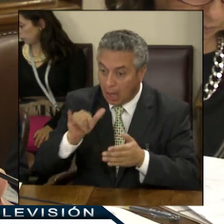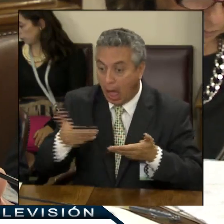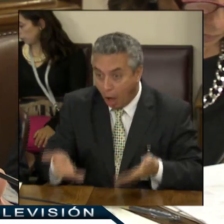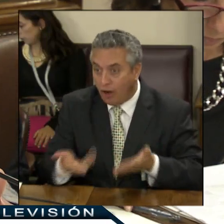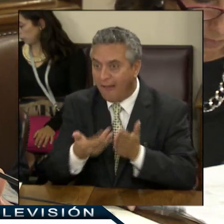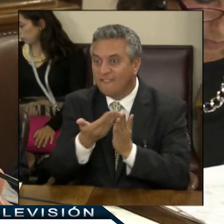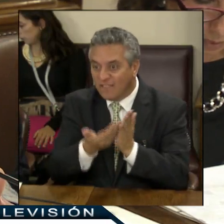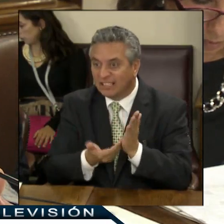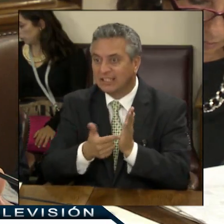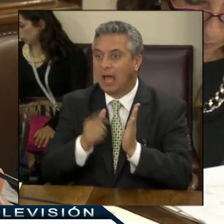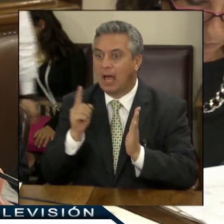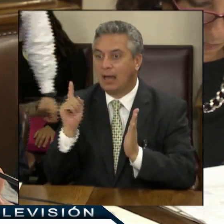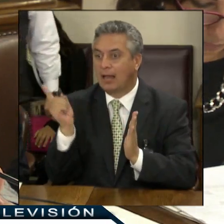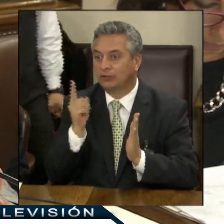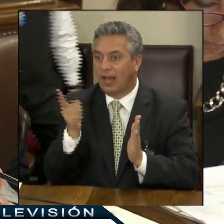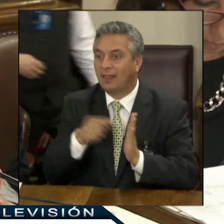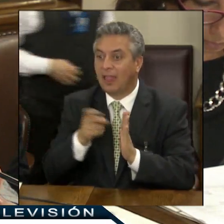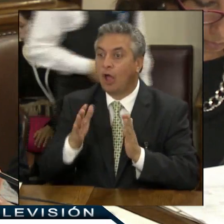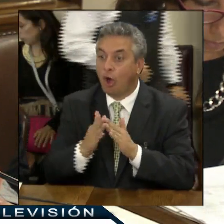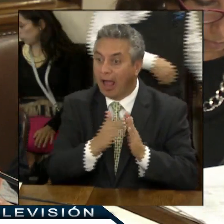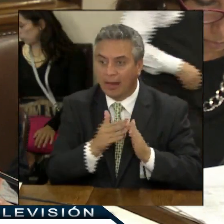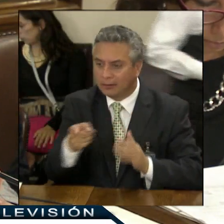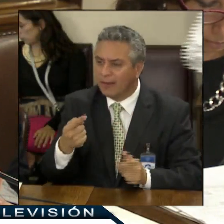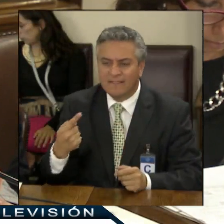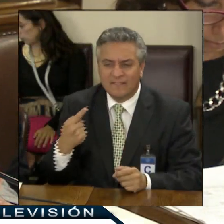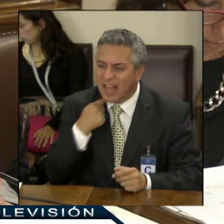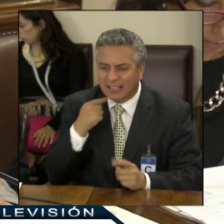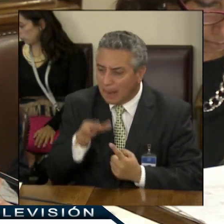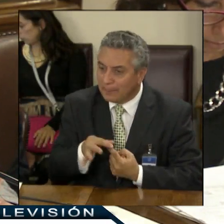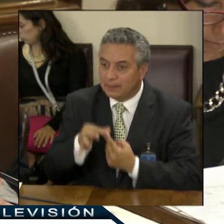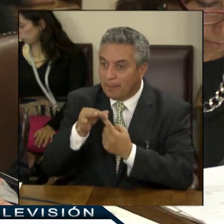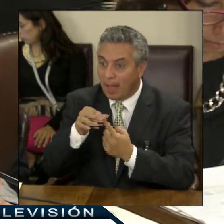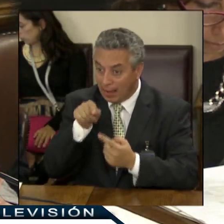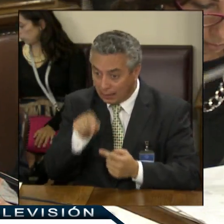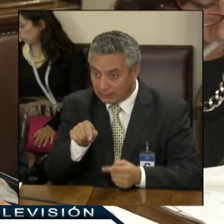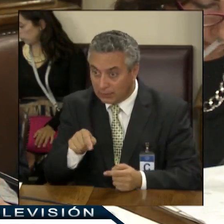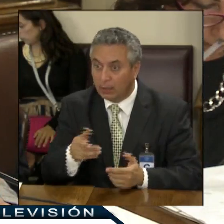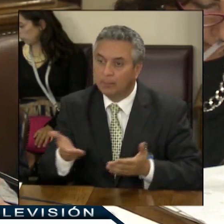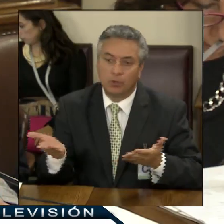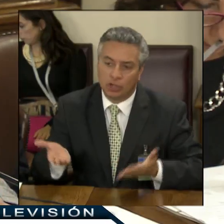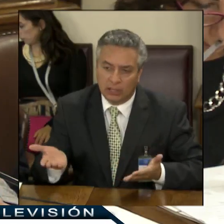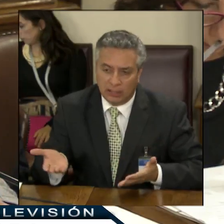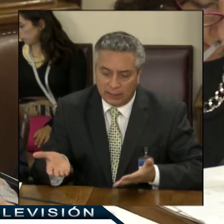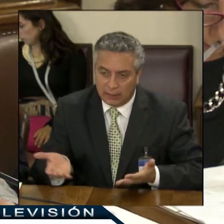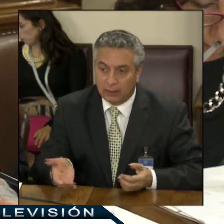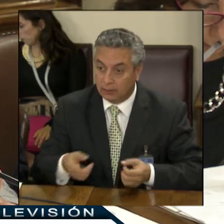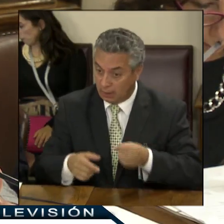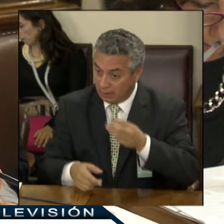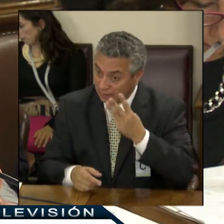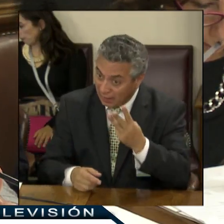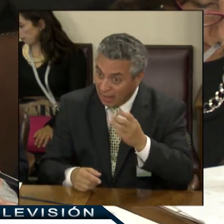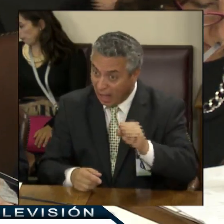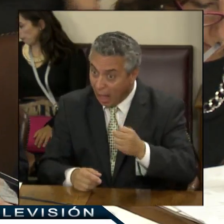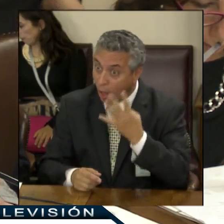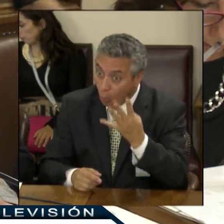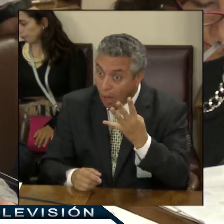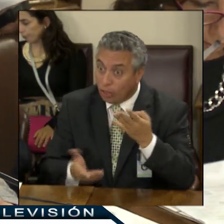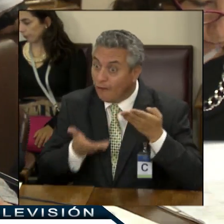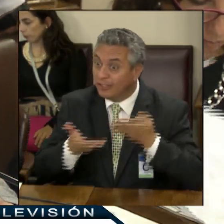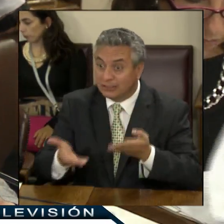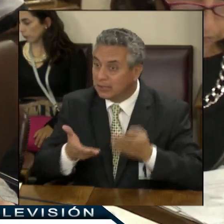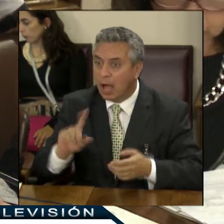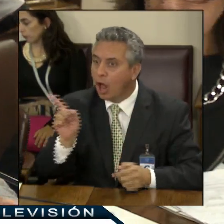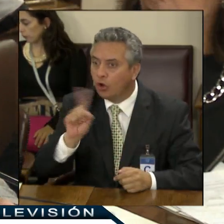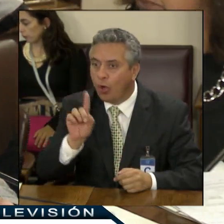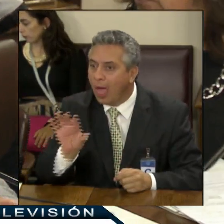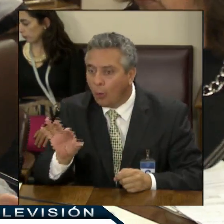hogares No es cierto una las fallas principales de la aplicación es que de tres cuatro visitas a veces no se encuentra una